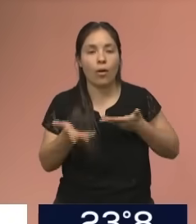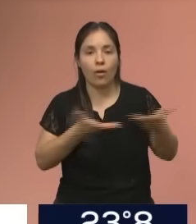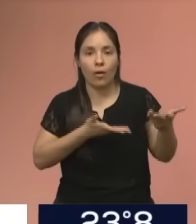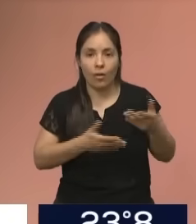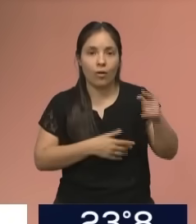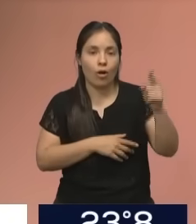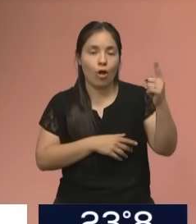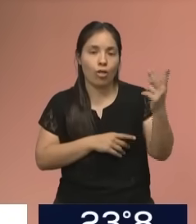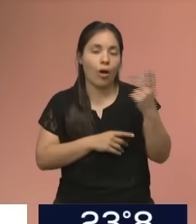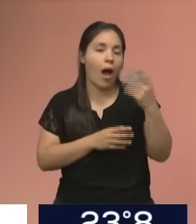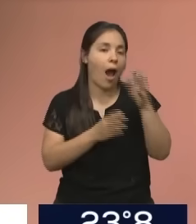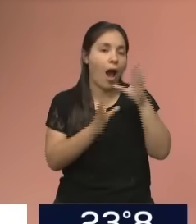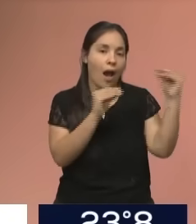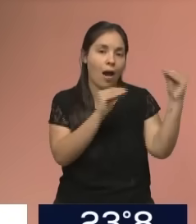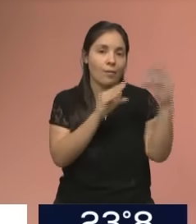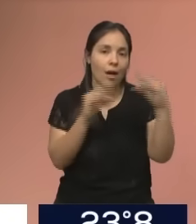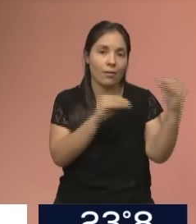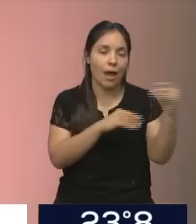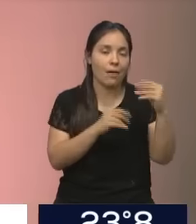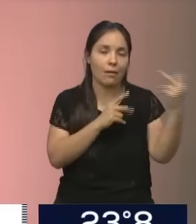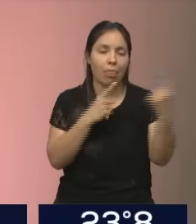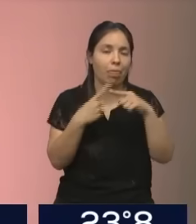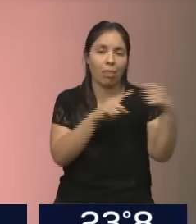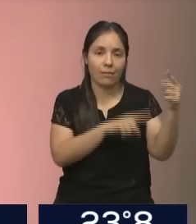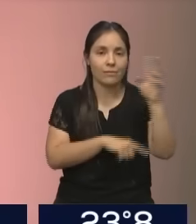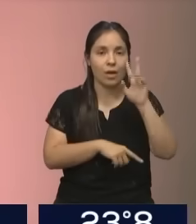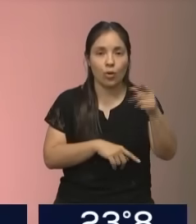pareja en medio de las discusiones. Lo escuchamos.